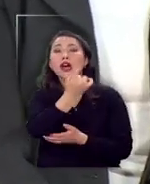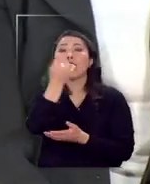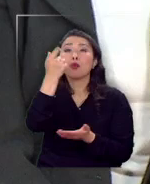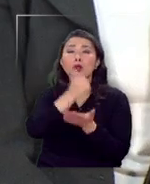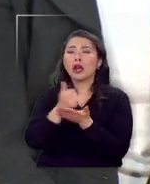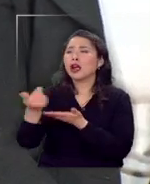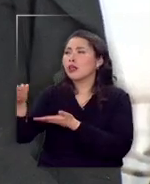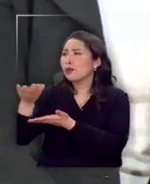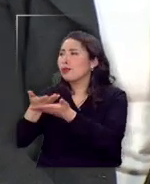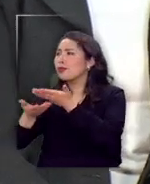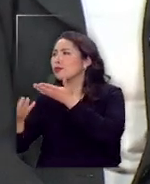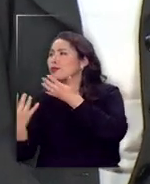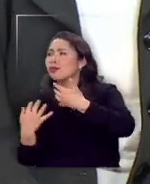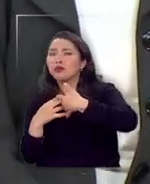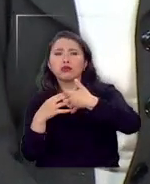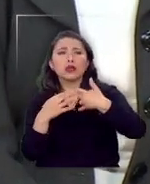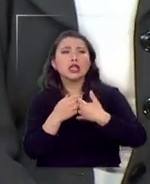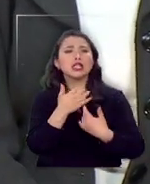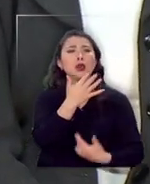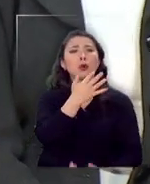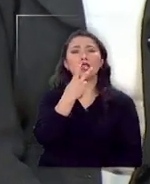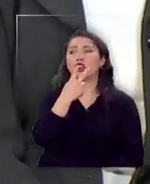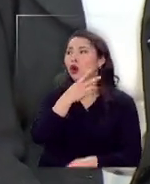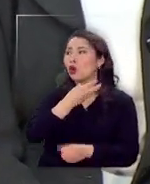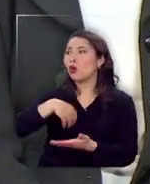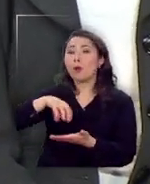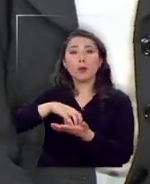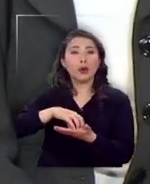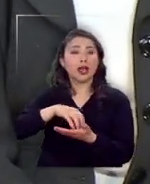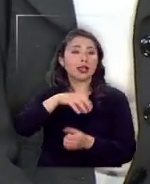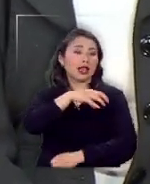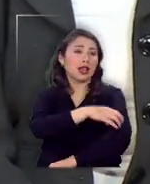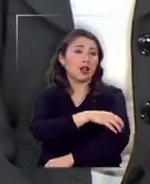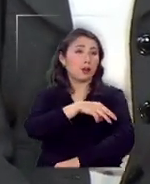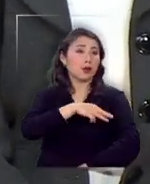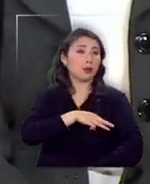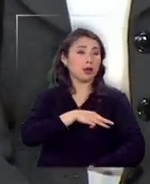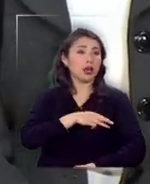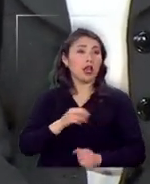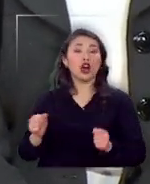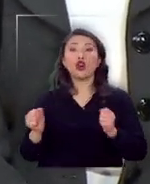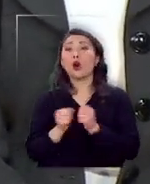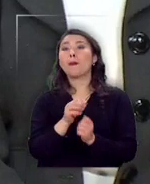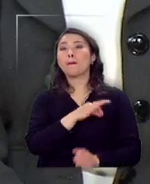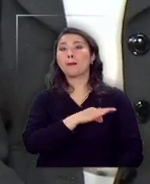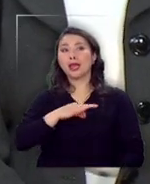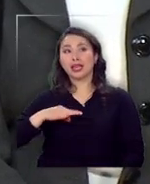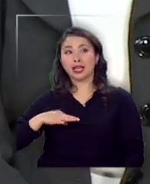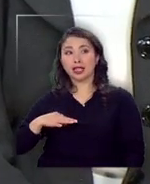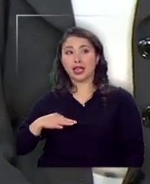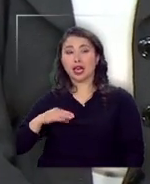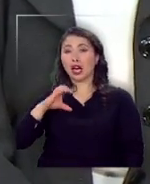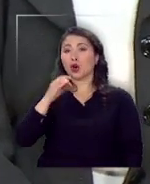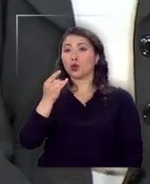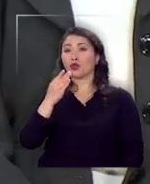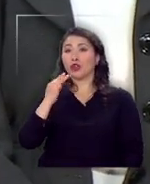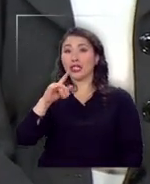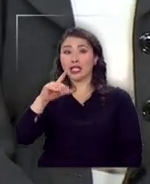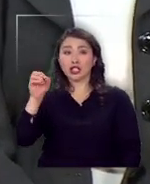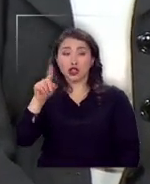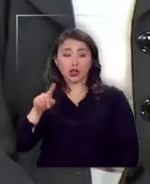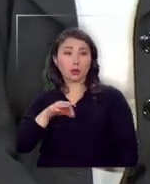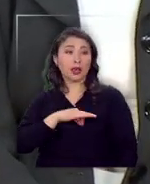de las 52 comunas de la región metropolitana junto con la ministra cubillos la seremi educación